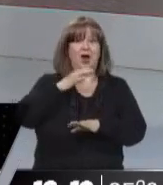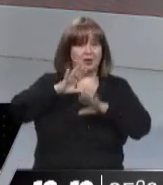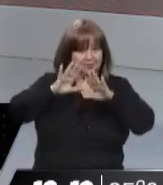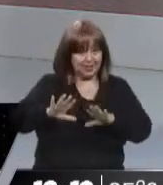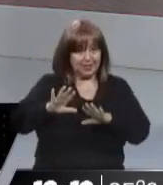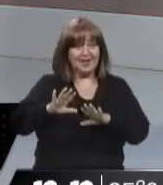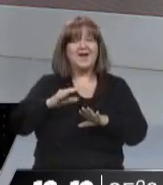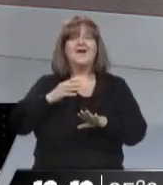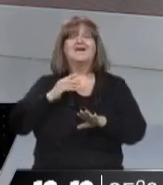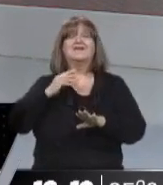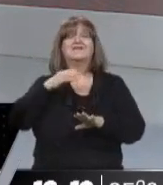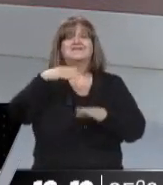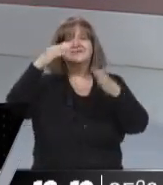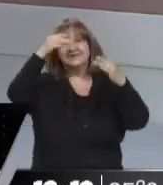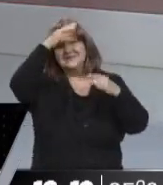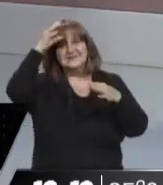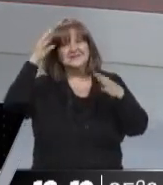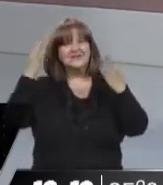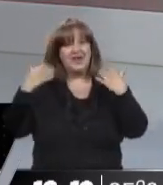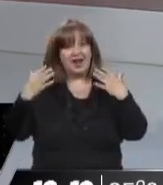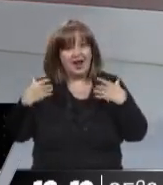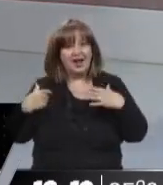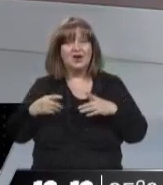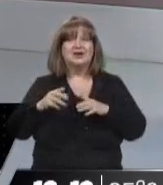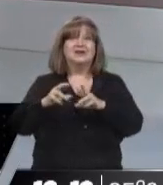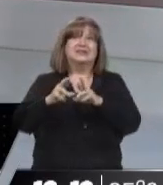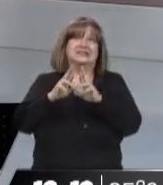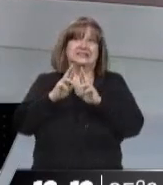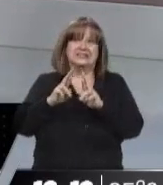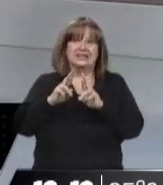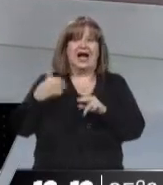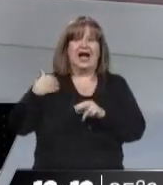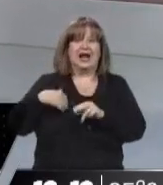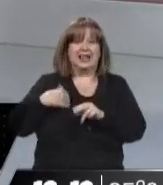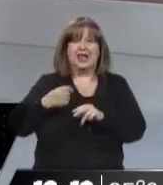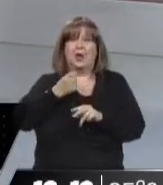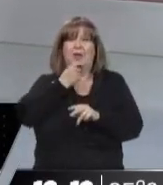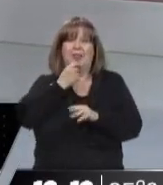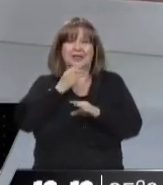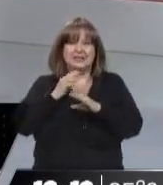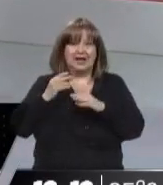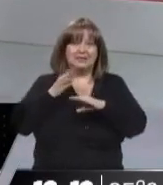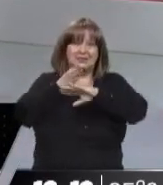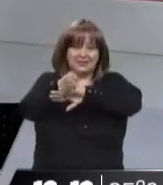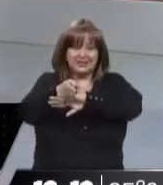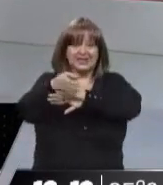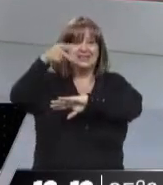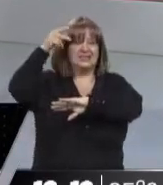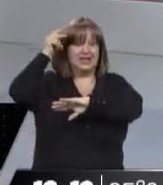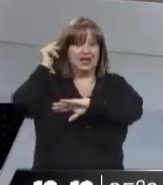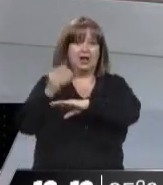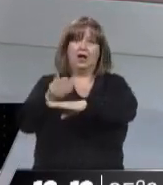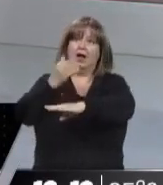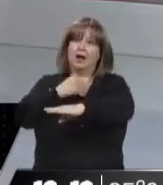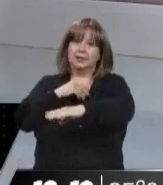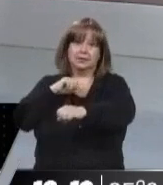primeras vacaciones sí. que los argentinos vuelvan a las playas chilenas, uh-huh. porque antes había muchas muchas restricciones para poder ir.